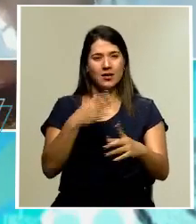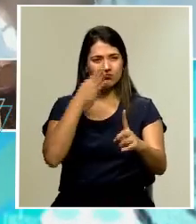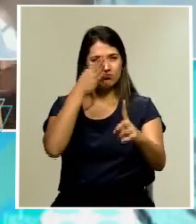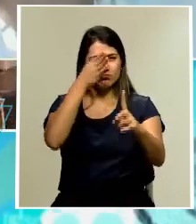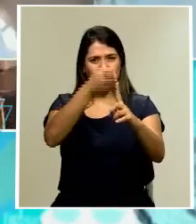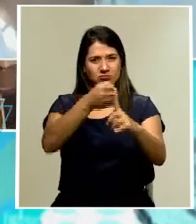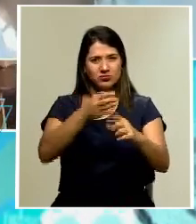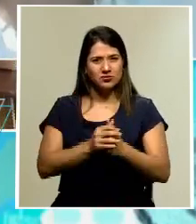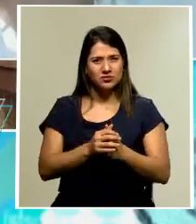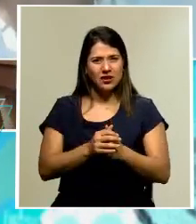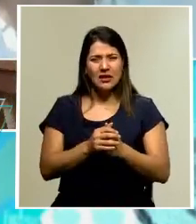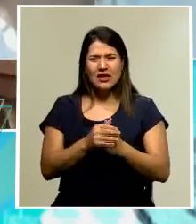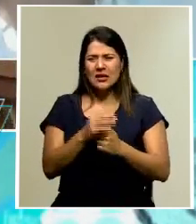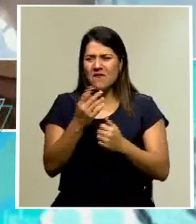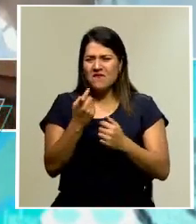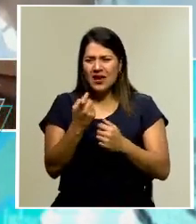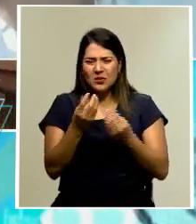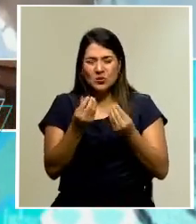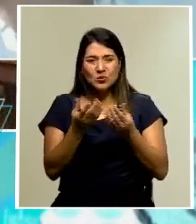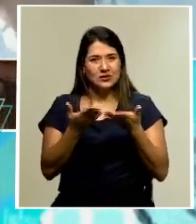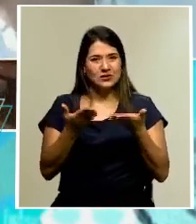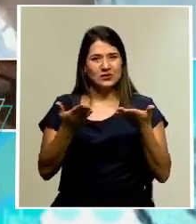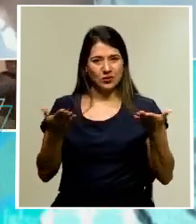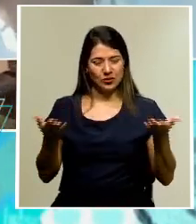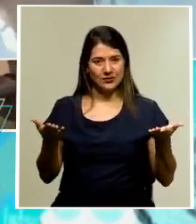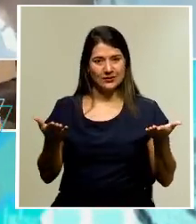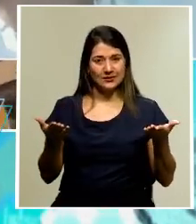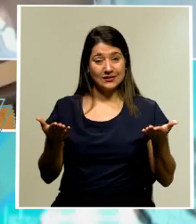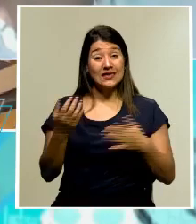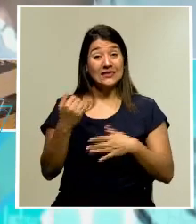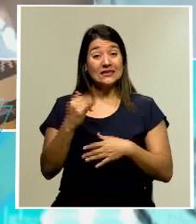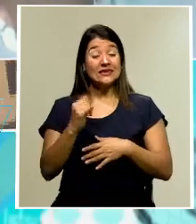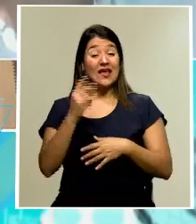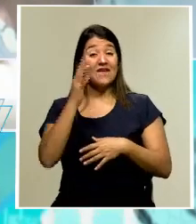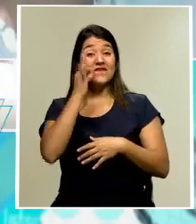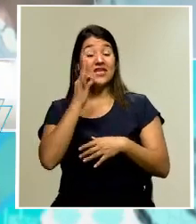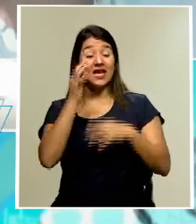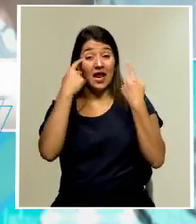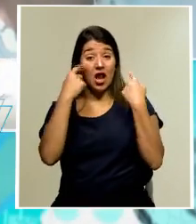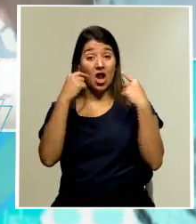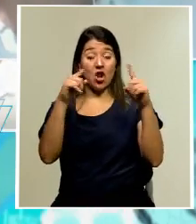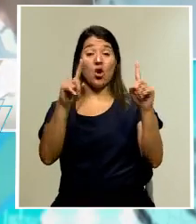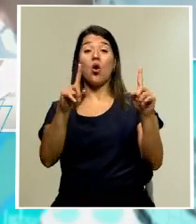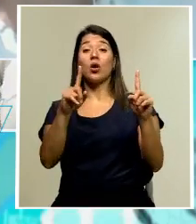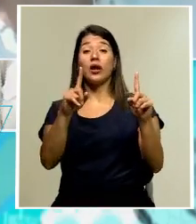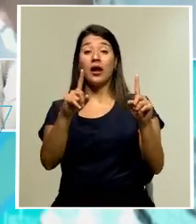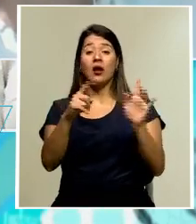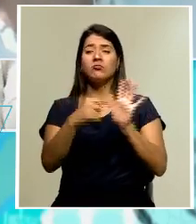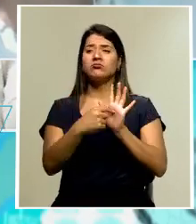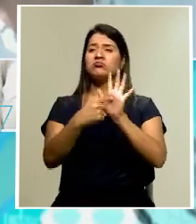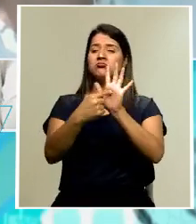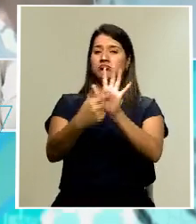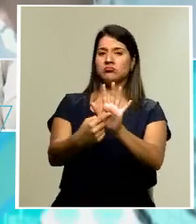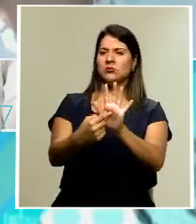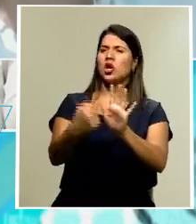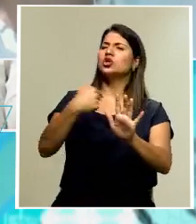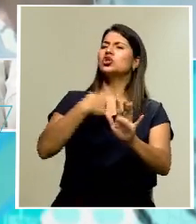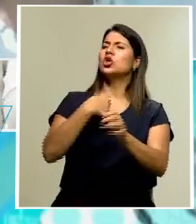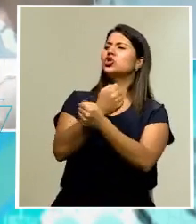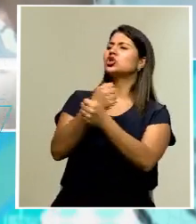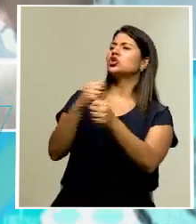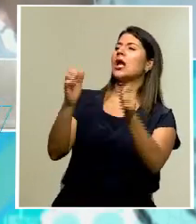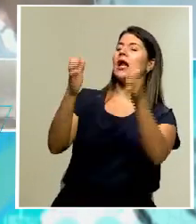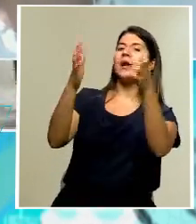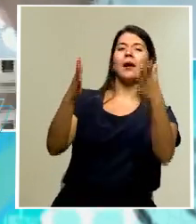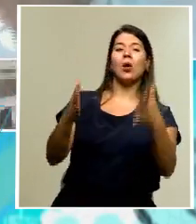de precariedad, y si él logra posicionarse como quien es el salvavidas